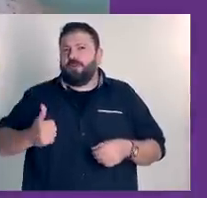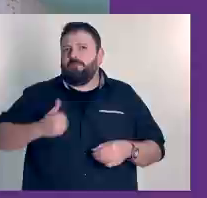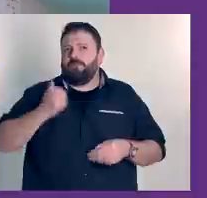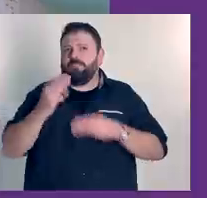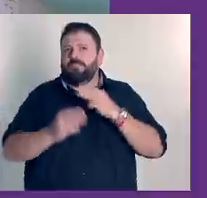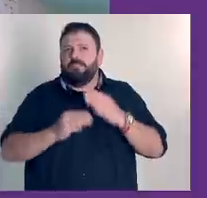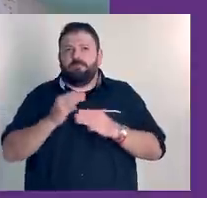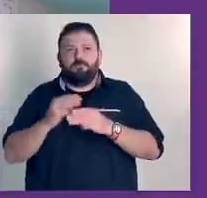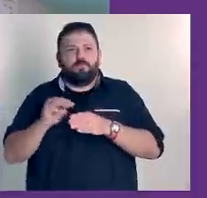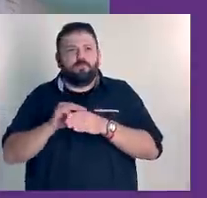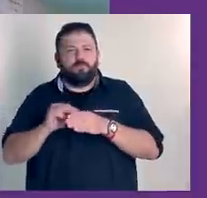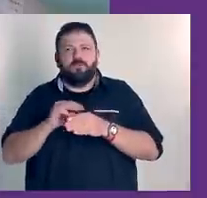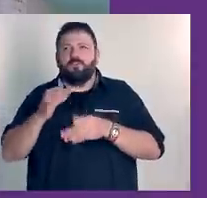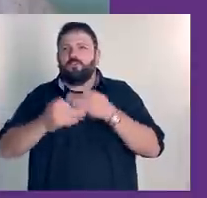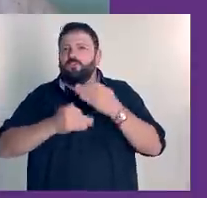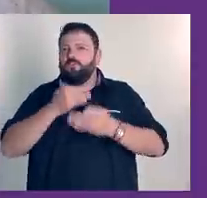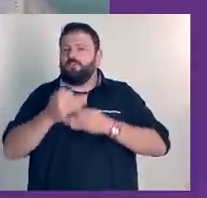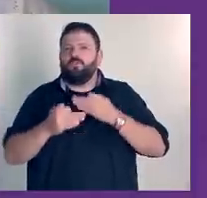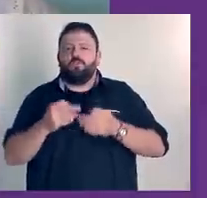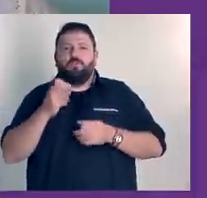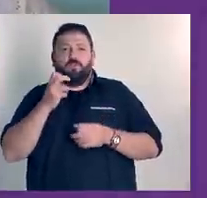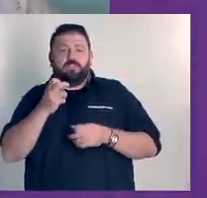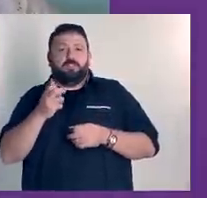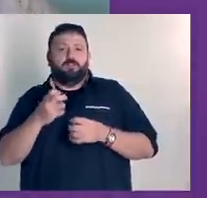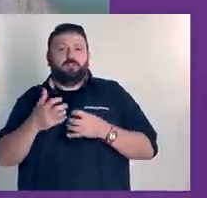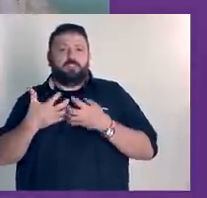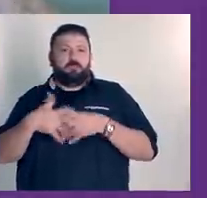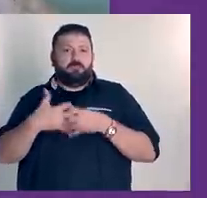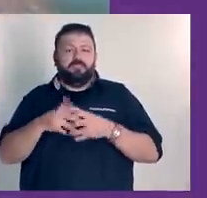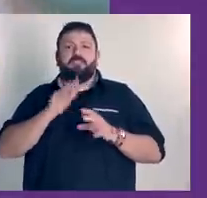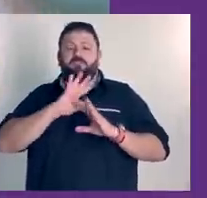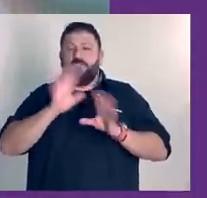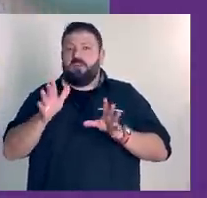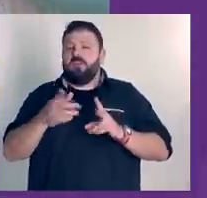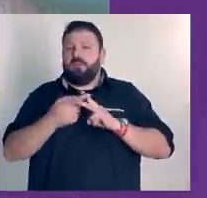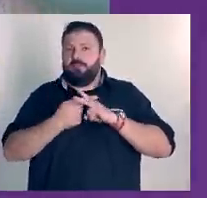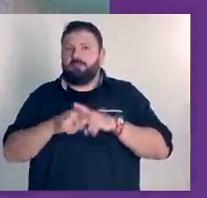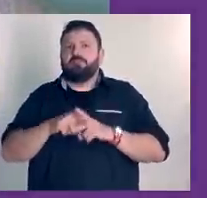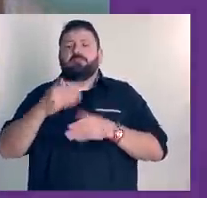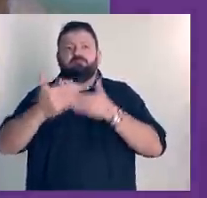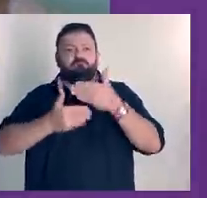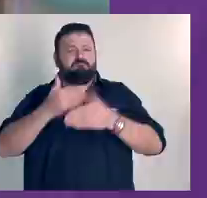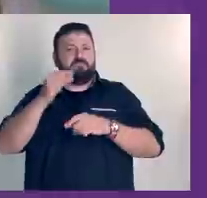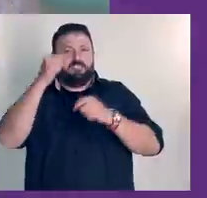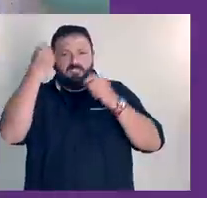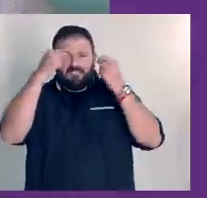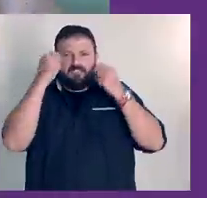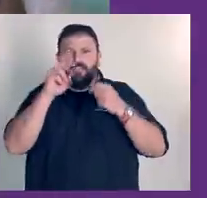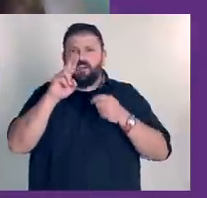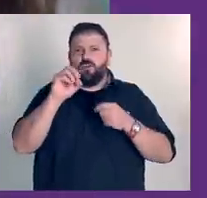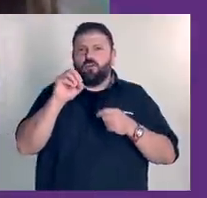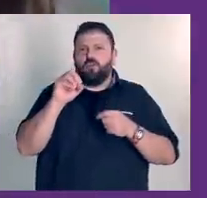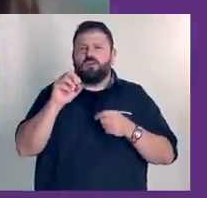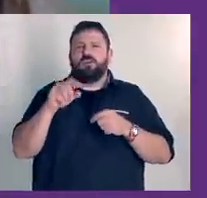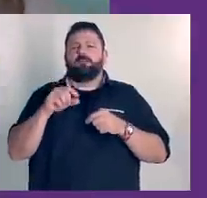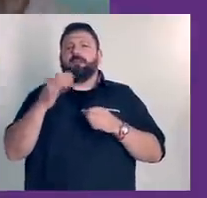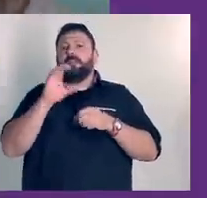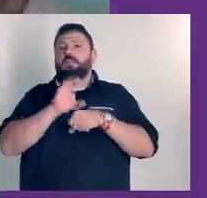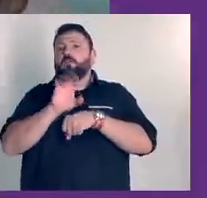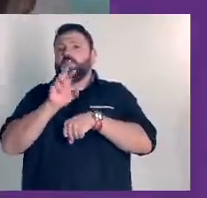están conectados para platicar que ya va a estar el catálogo y el delineador Roller en en Costa